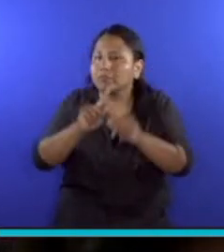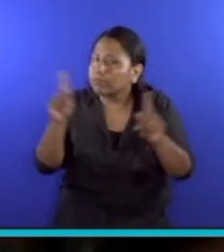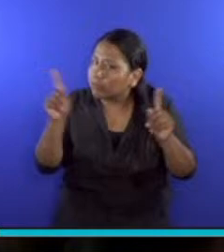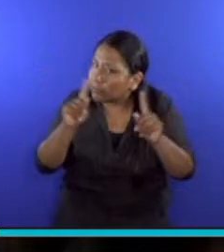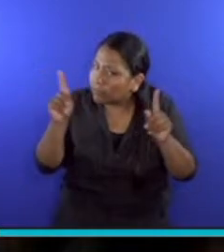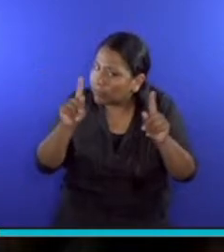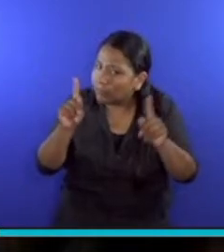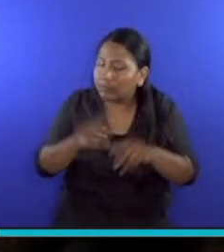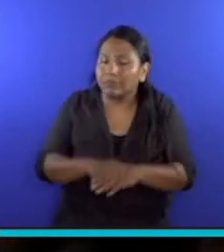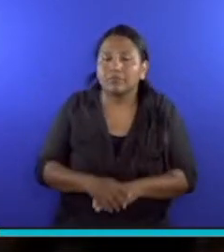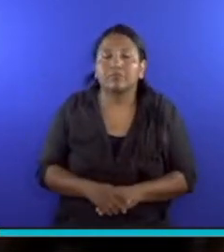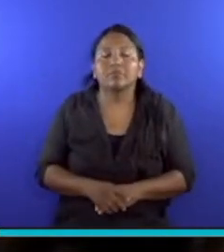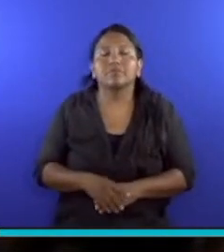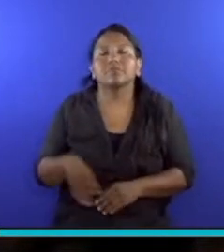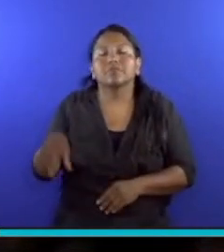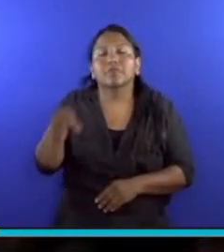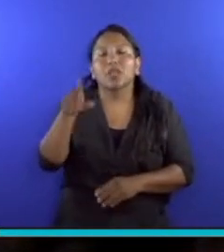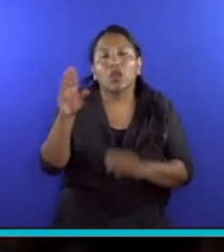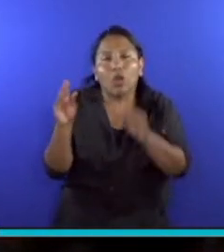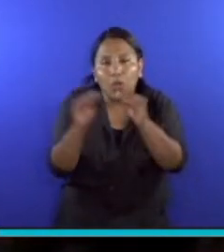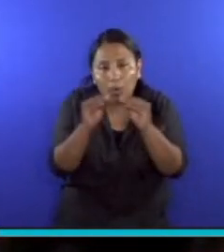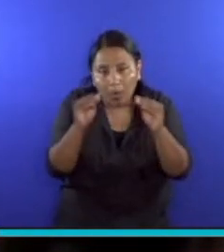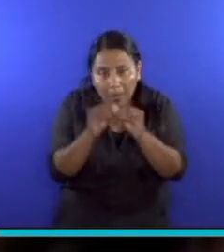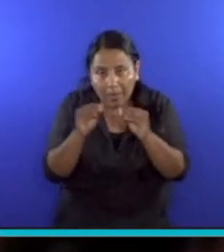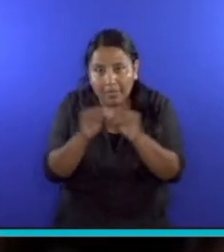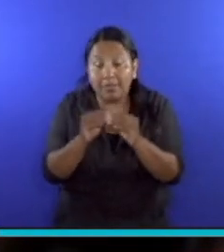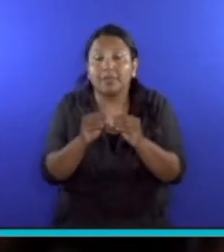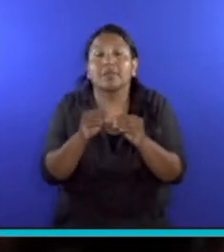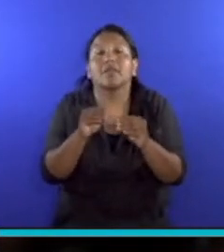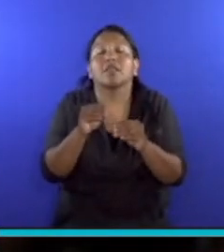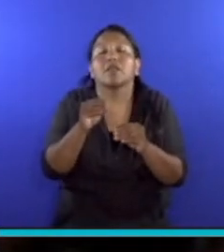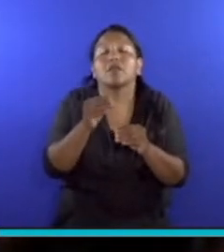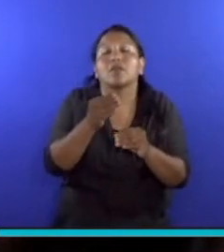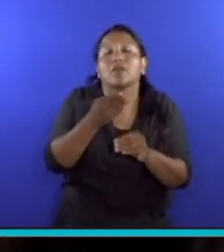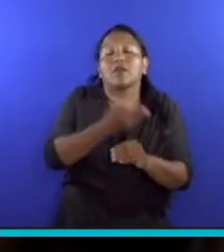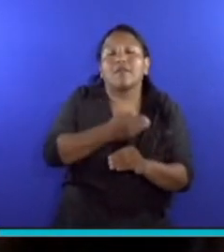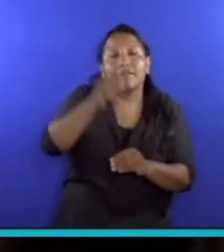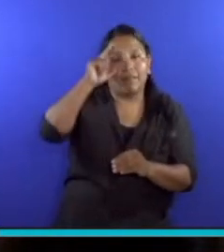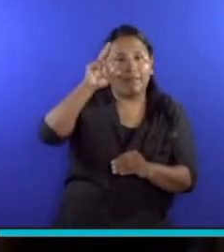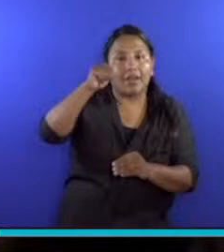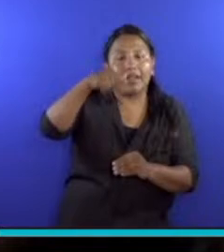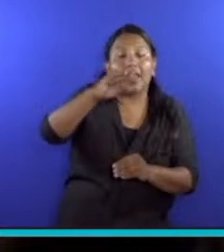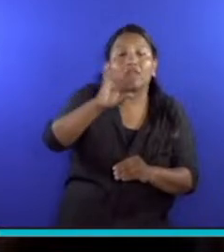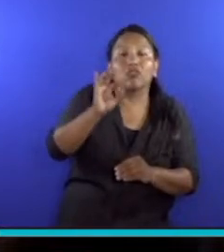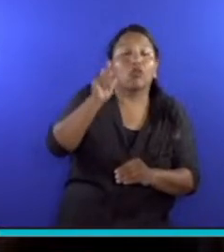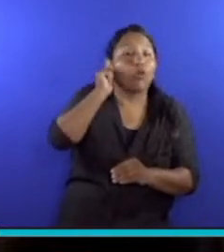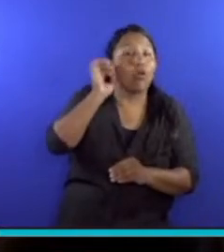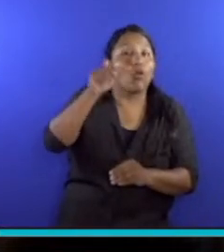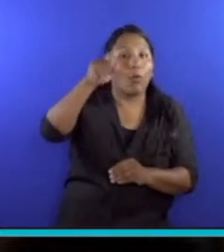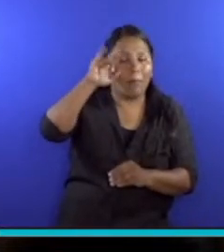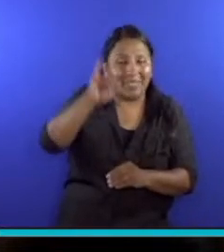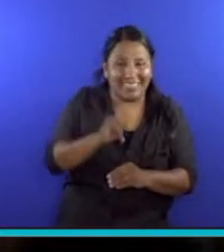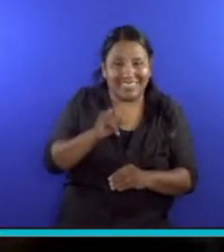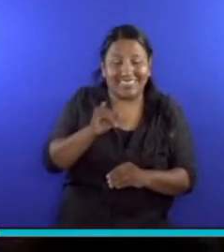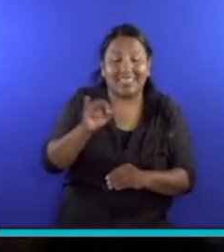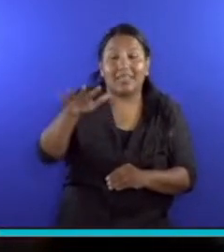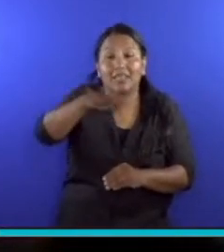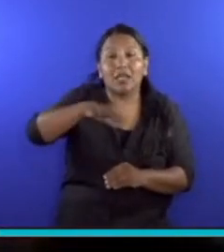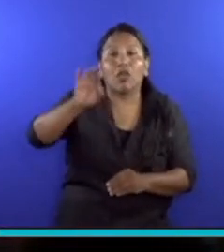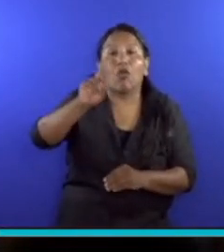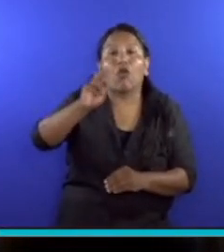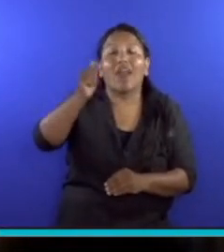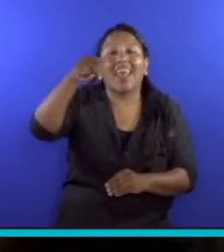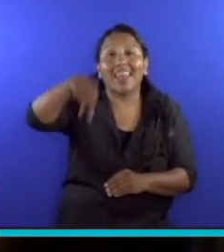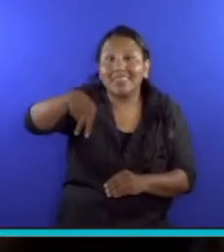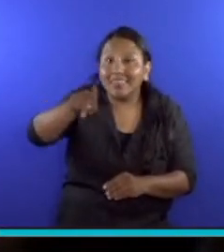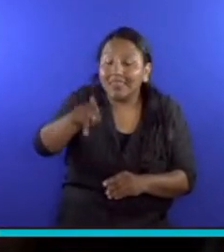Esos compañeros, ese compañero Fernando Gómez de Orán fue